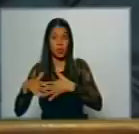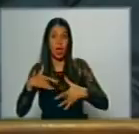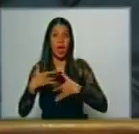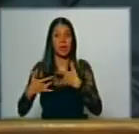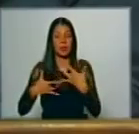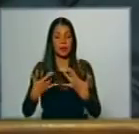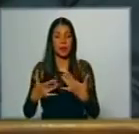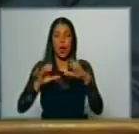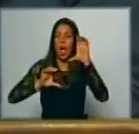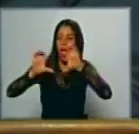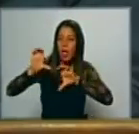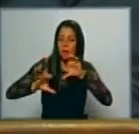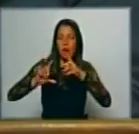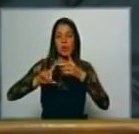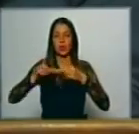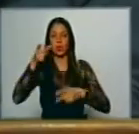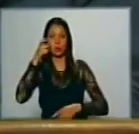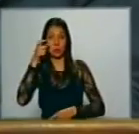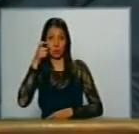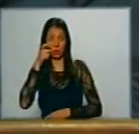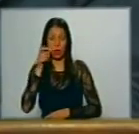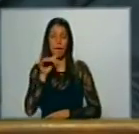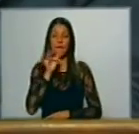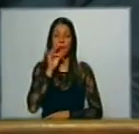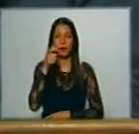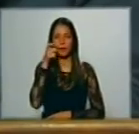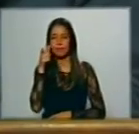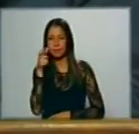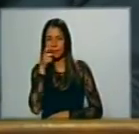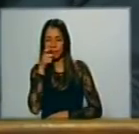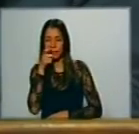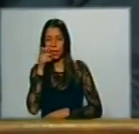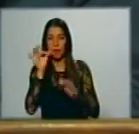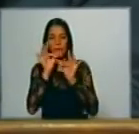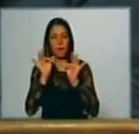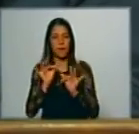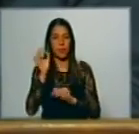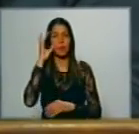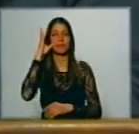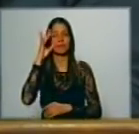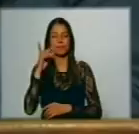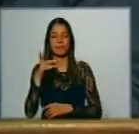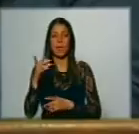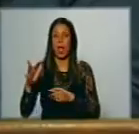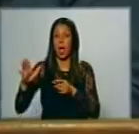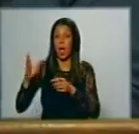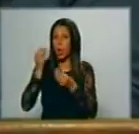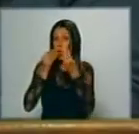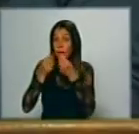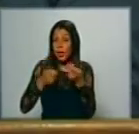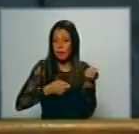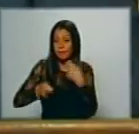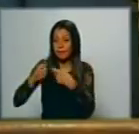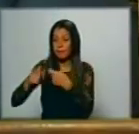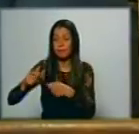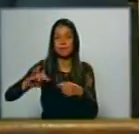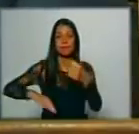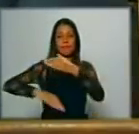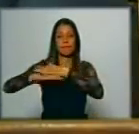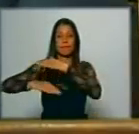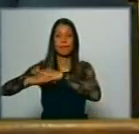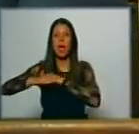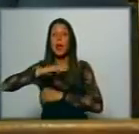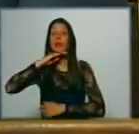de evaluación, control y fiscalización de los mecanismos para el abastecimiento y distribución de alimentos